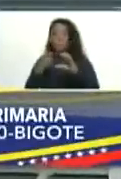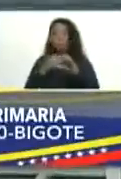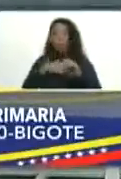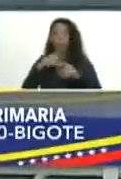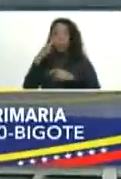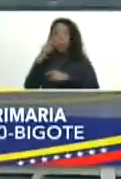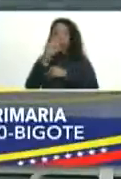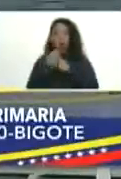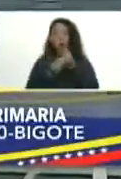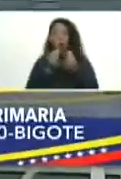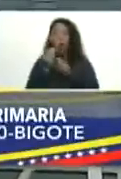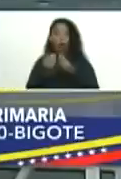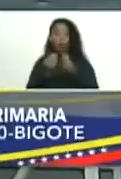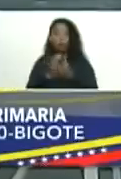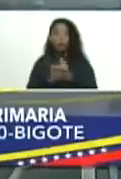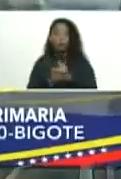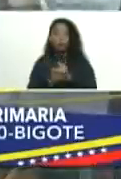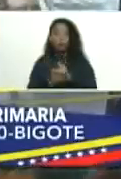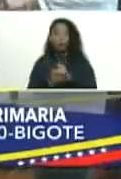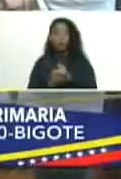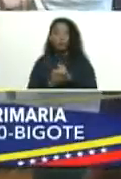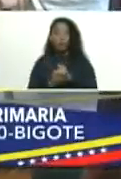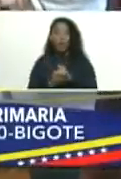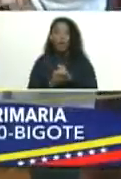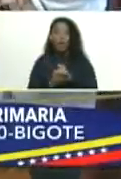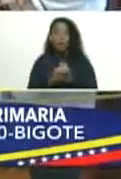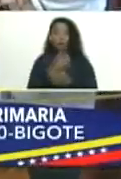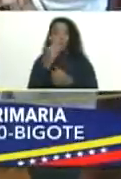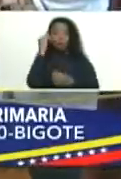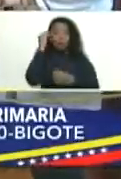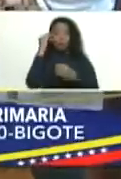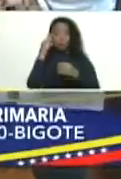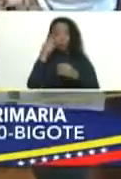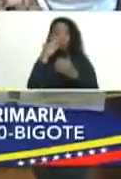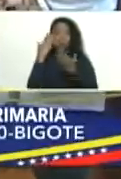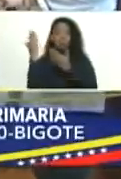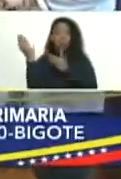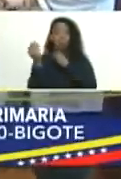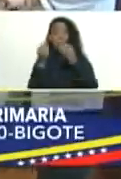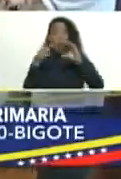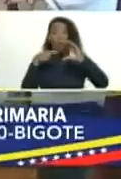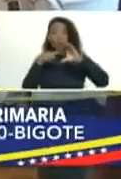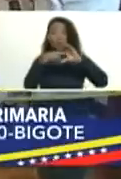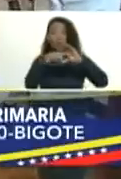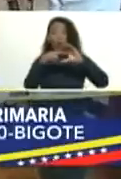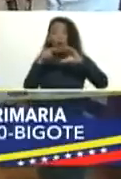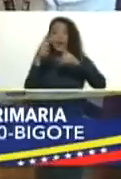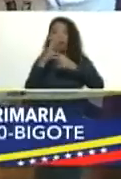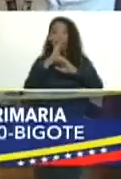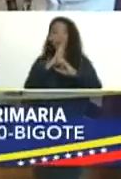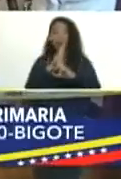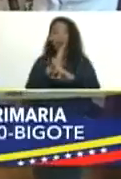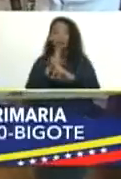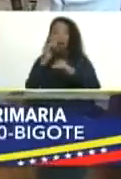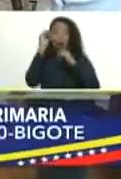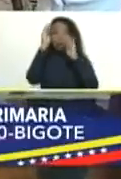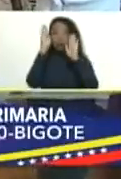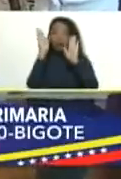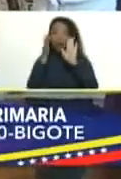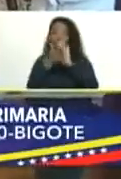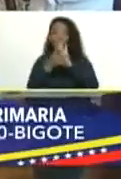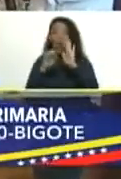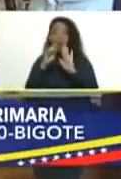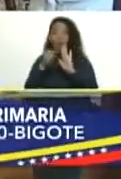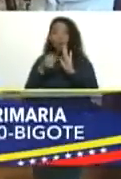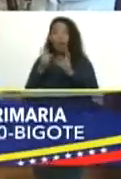con contraste. Y imagínense usted, presidente, que una respuesta a una tomografía en una determinada